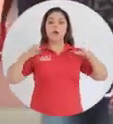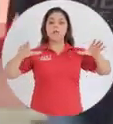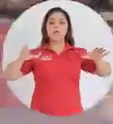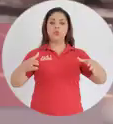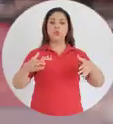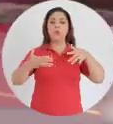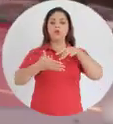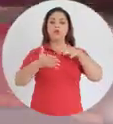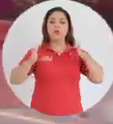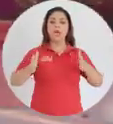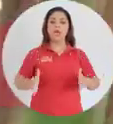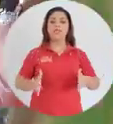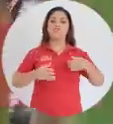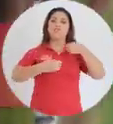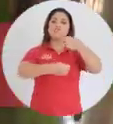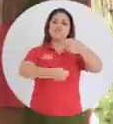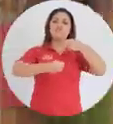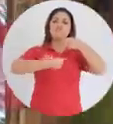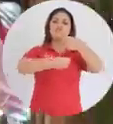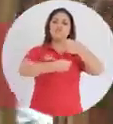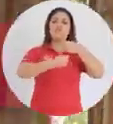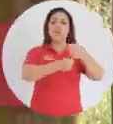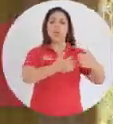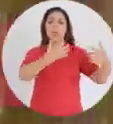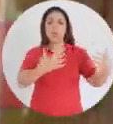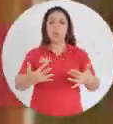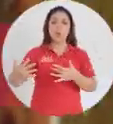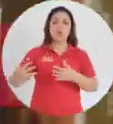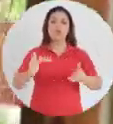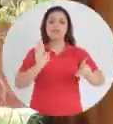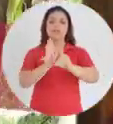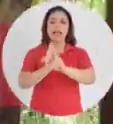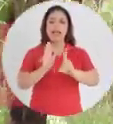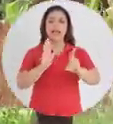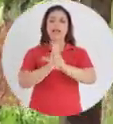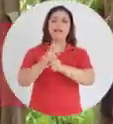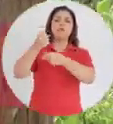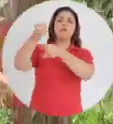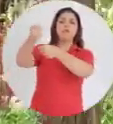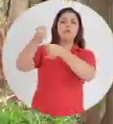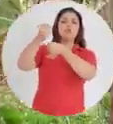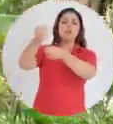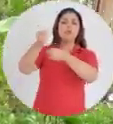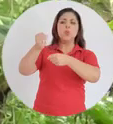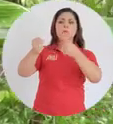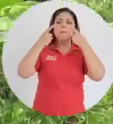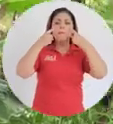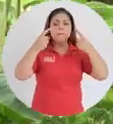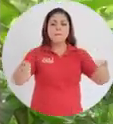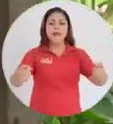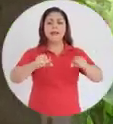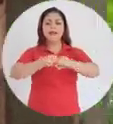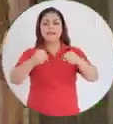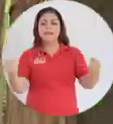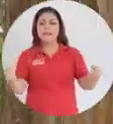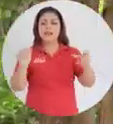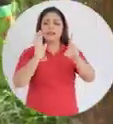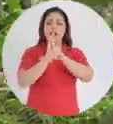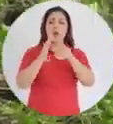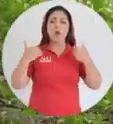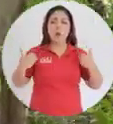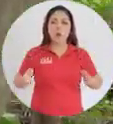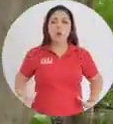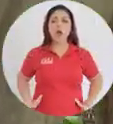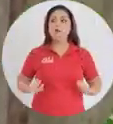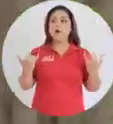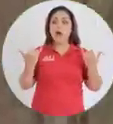movimiento estudiantil que trataba de luchar por sus derechos y por lo tanto poner en evidencia la violación a los derechos humanos,